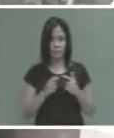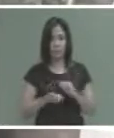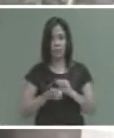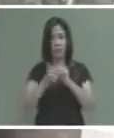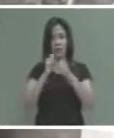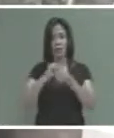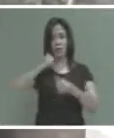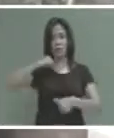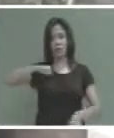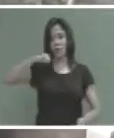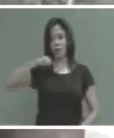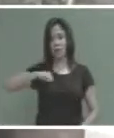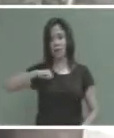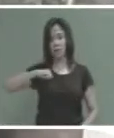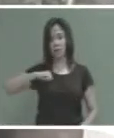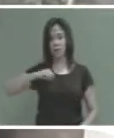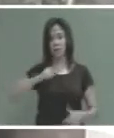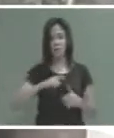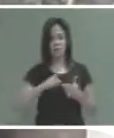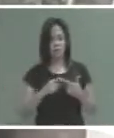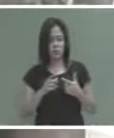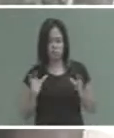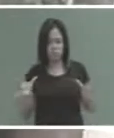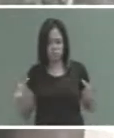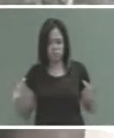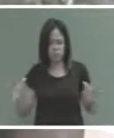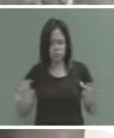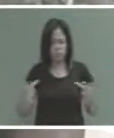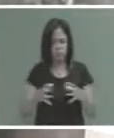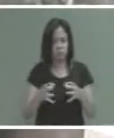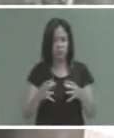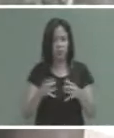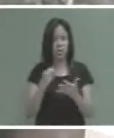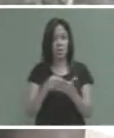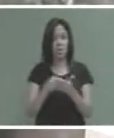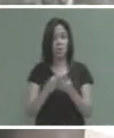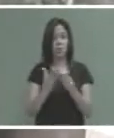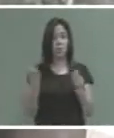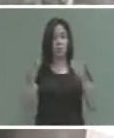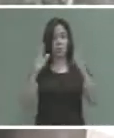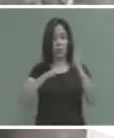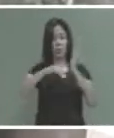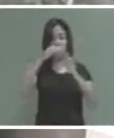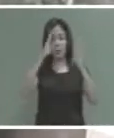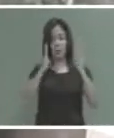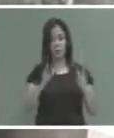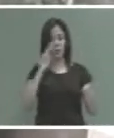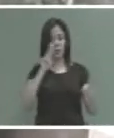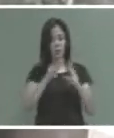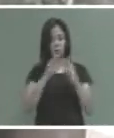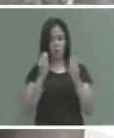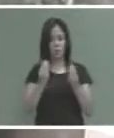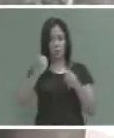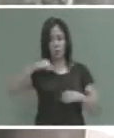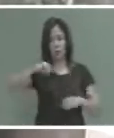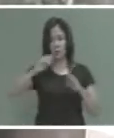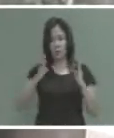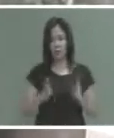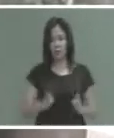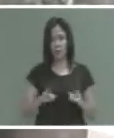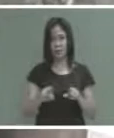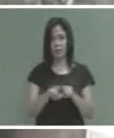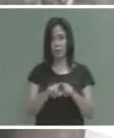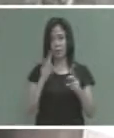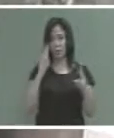como coleccionista. Yo colecciono muchas obras y conocí muchos artistas, y entre los artistas que conocí, conocí al maestro